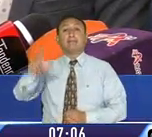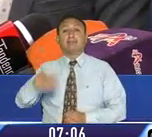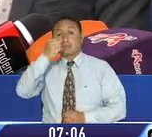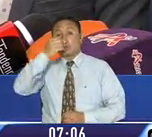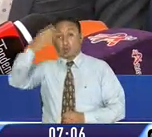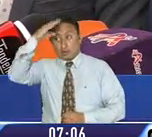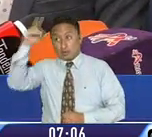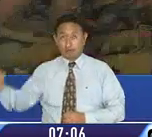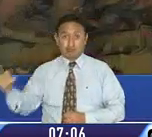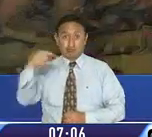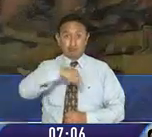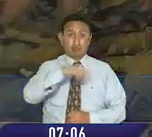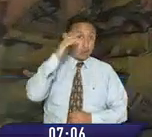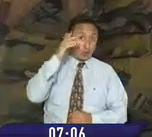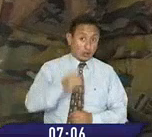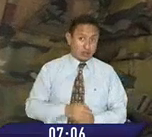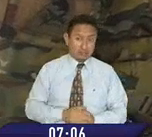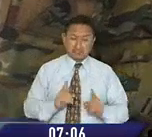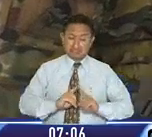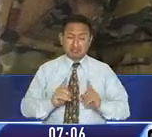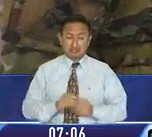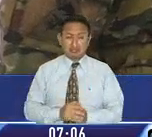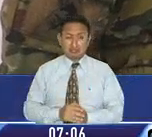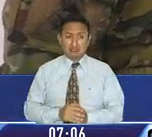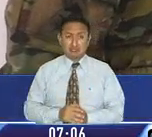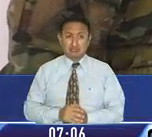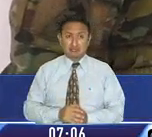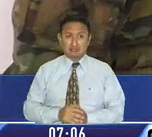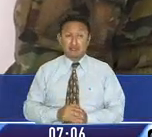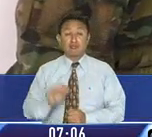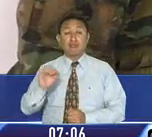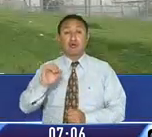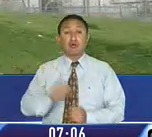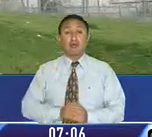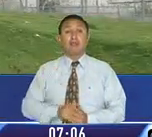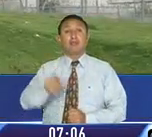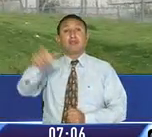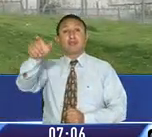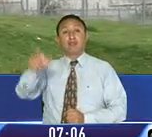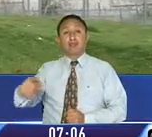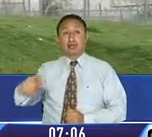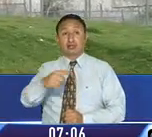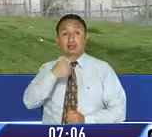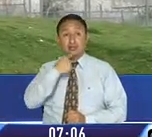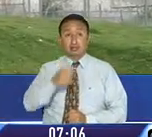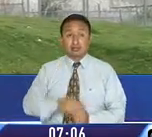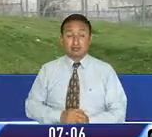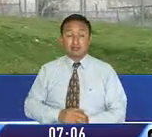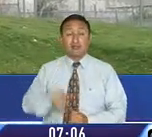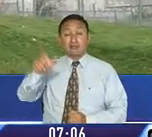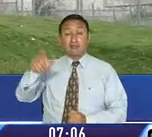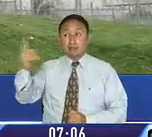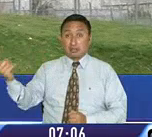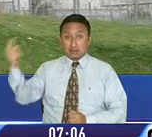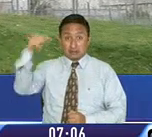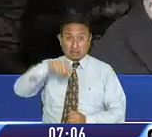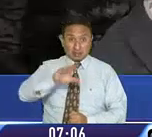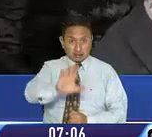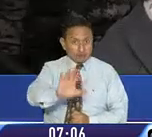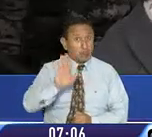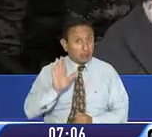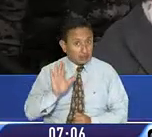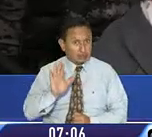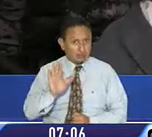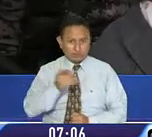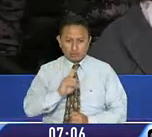Santo Domingo. Igualmente se desmintió que no existen advertencias de los reos de esta cárcel si hay llegada de PPLs de Santo Domingo. Mantiene el